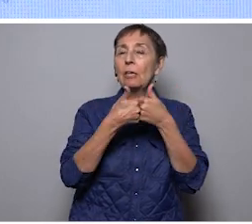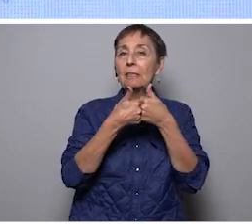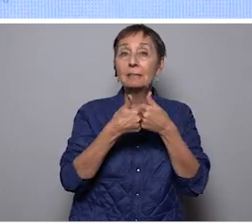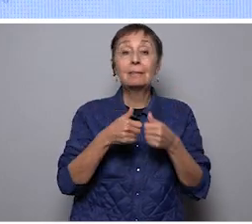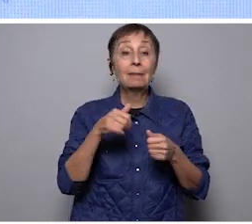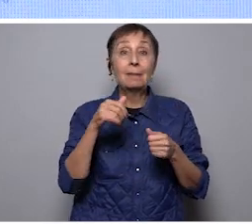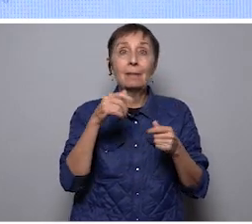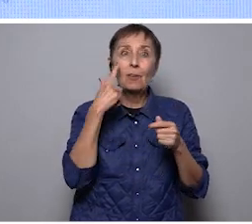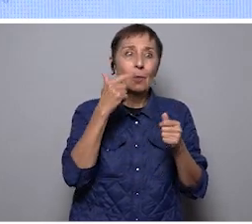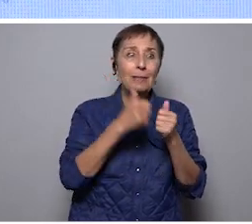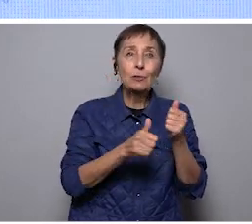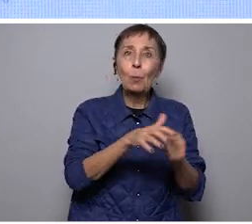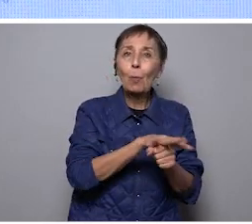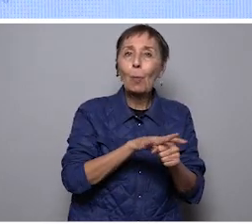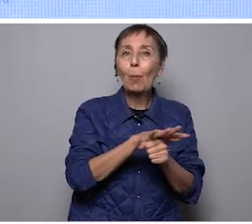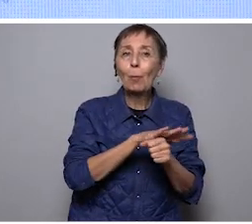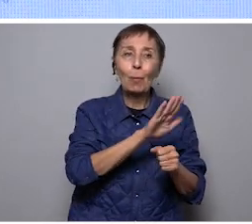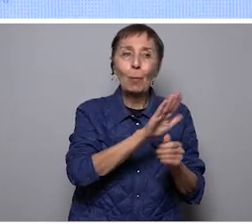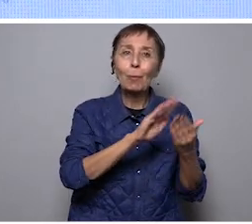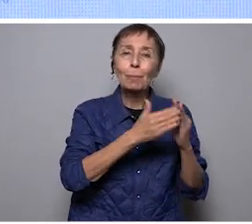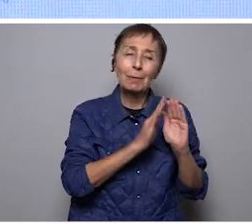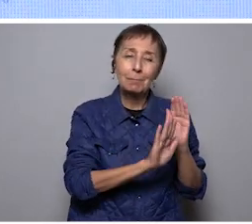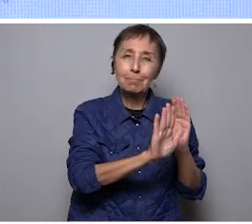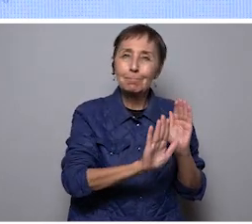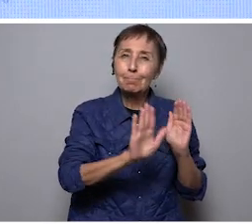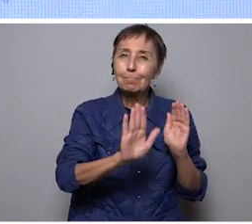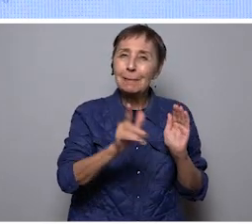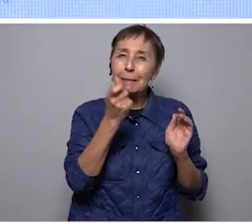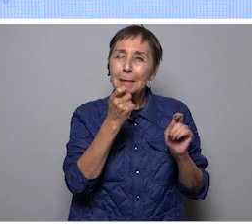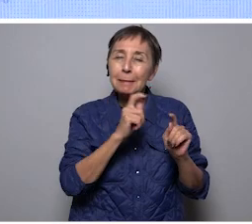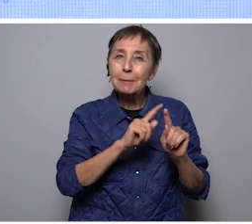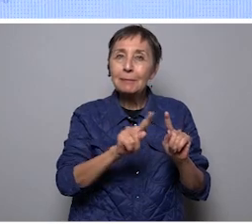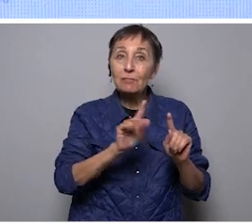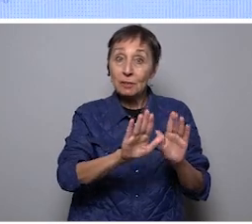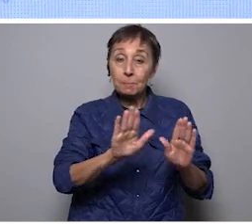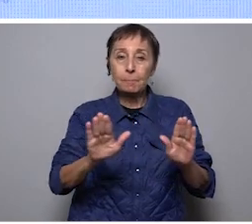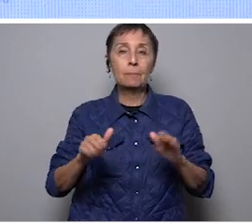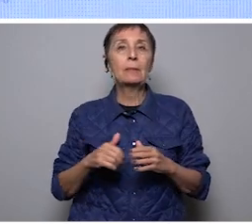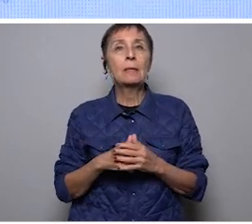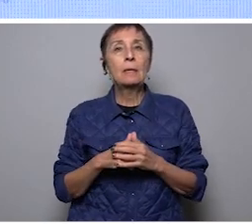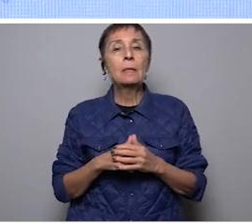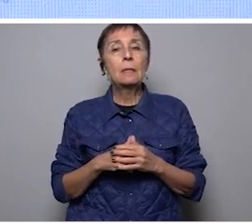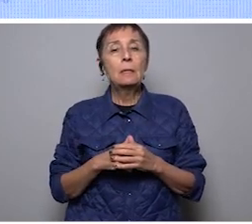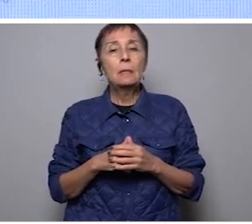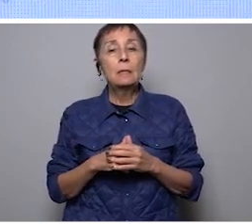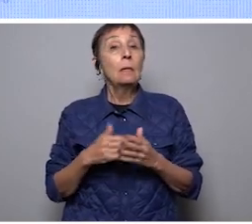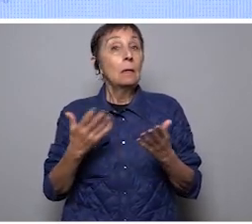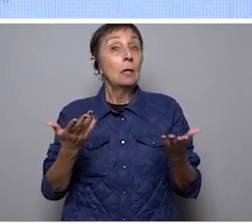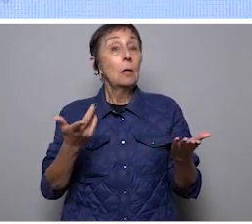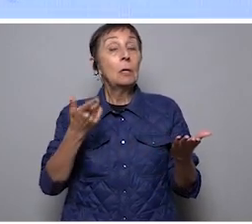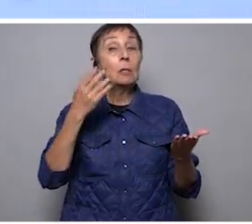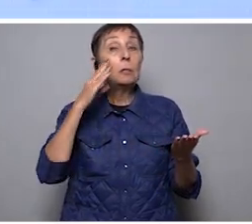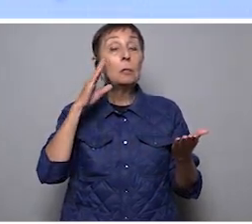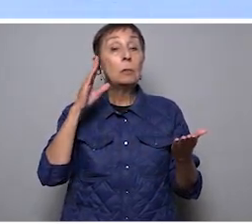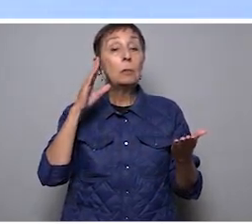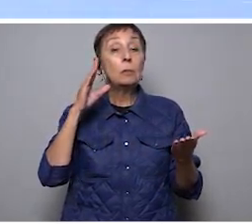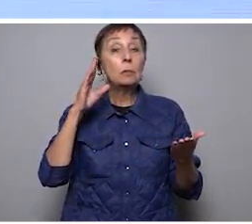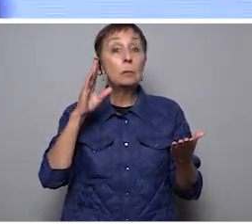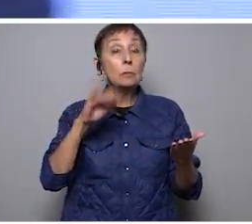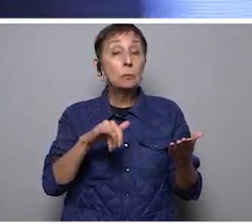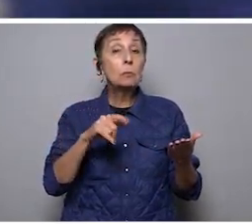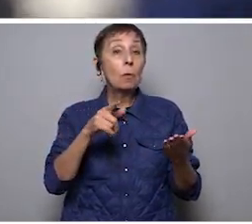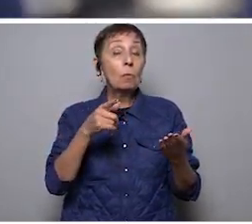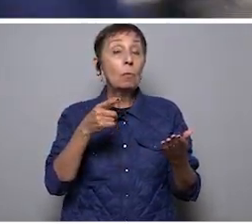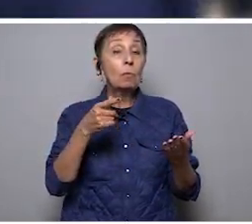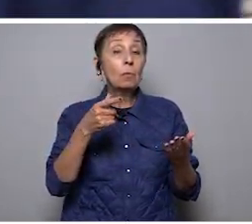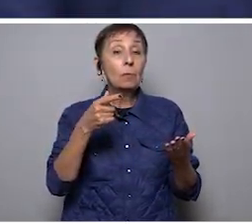de conocer los usos y costumbres forma un vínculo también de la comunicación a través del idioma excelente aquí hay un tema que que es